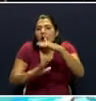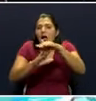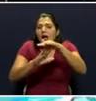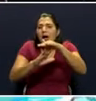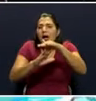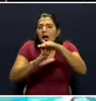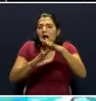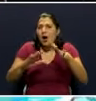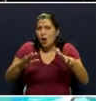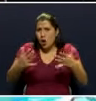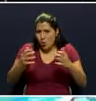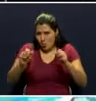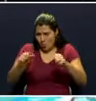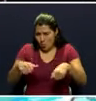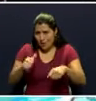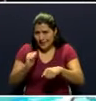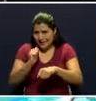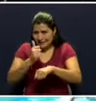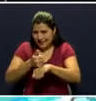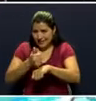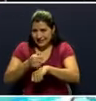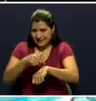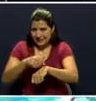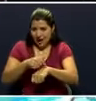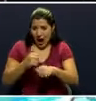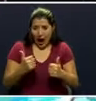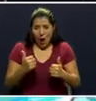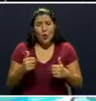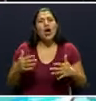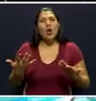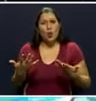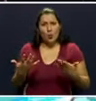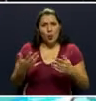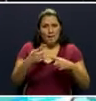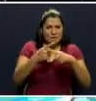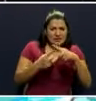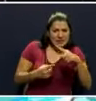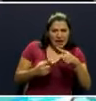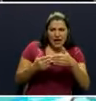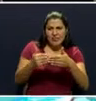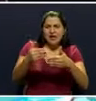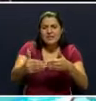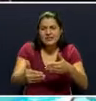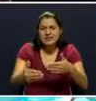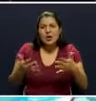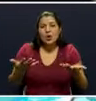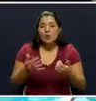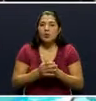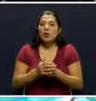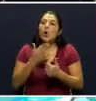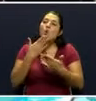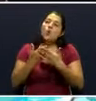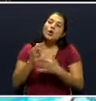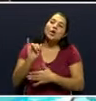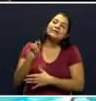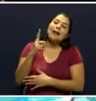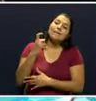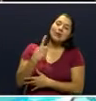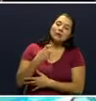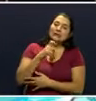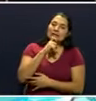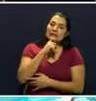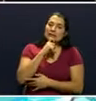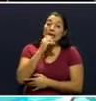poder ubicarnos en qué parte del proceso estamos? Bueno, don Ernesto, es una pregunta bastante compleja porque en